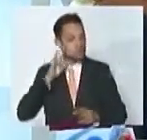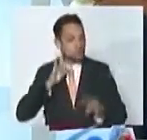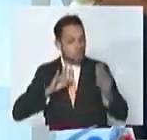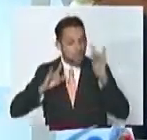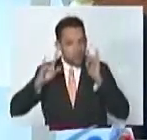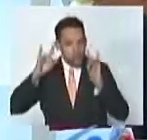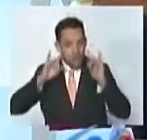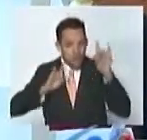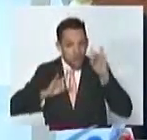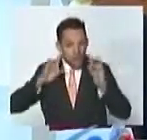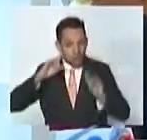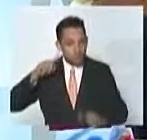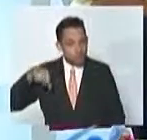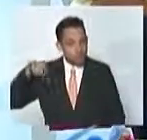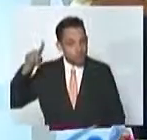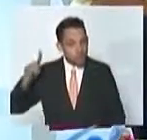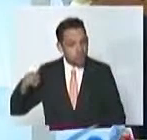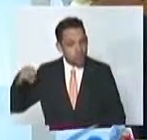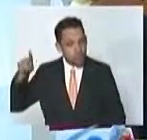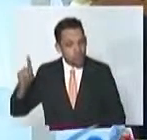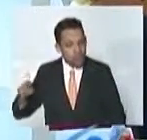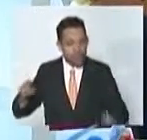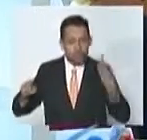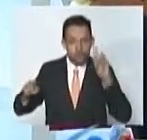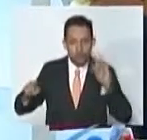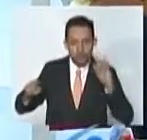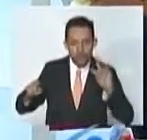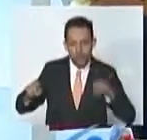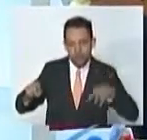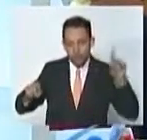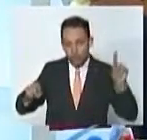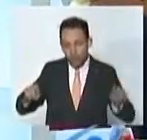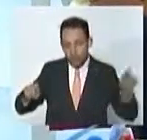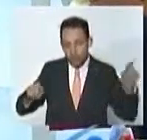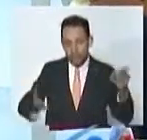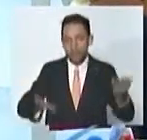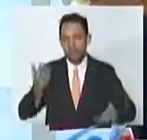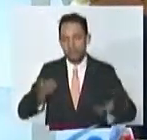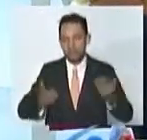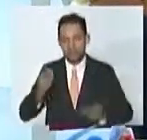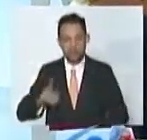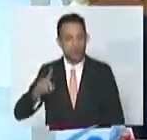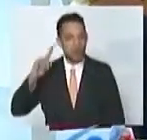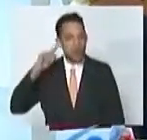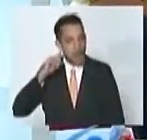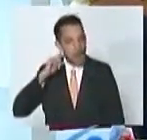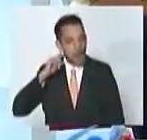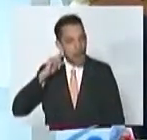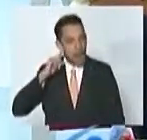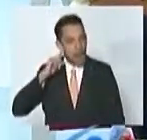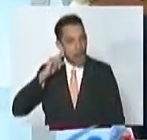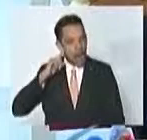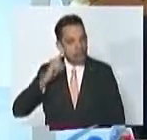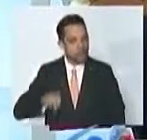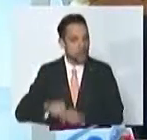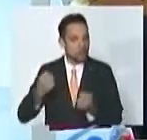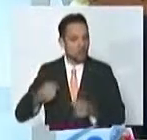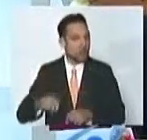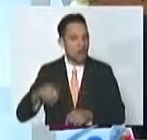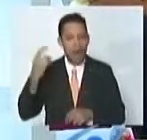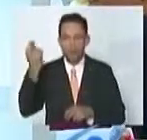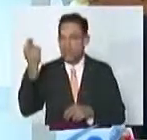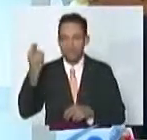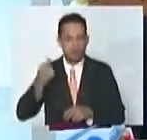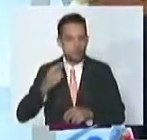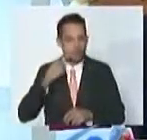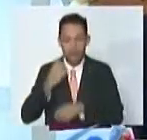interesante que entremos después de comerciales en este tema, porque el oído se deteriora muy fácil, y no es por